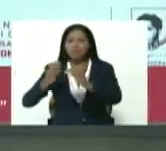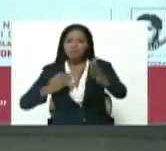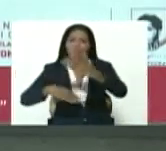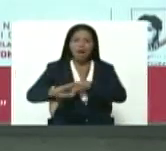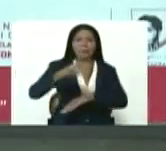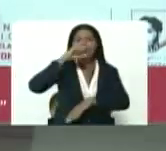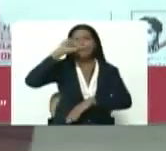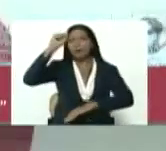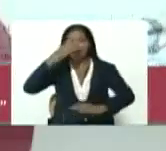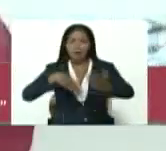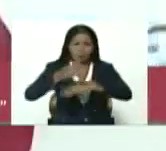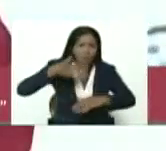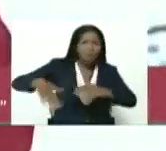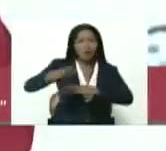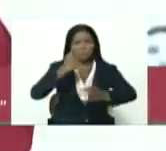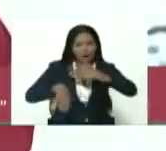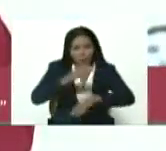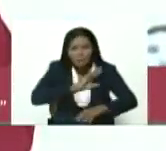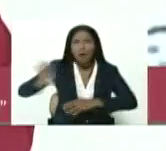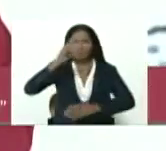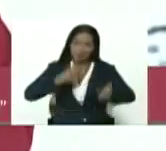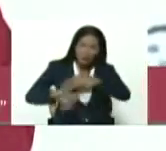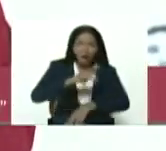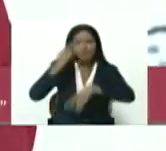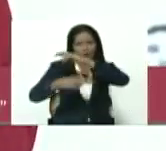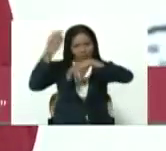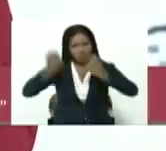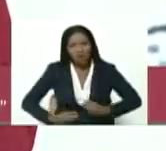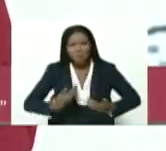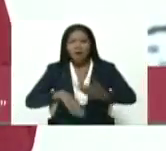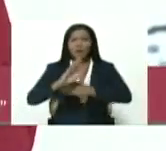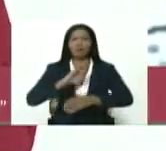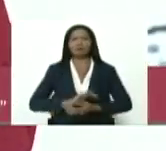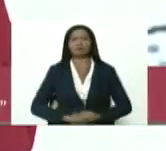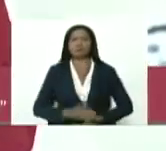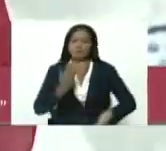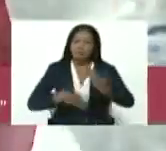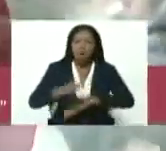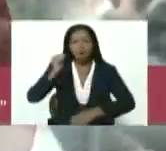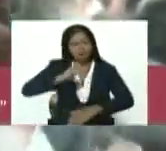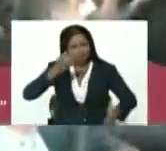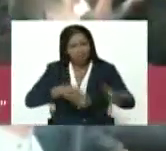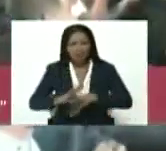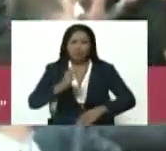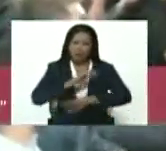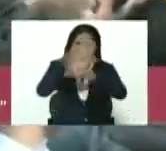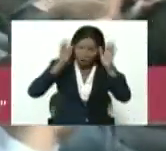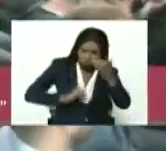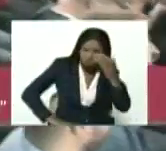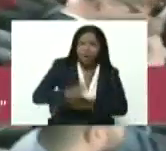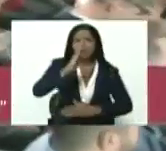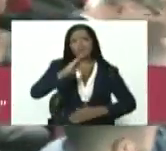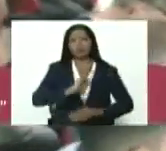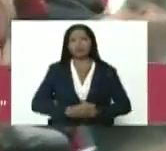Nico! ¡Vamos, pueblo! ¡Vamos, patria! ¡Vamos, revolución! ¡Vamos! ¡Sí, vamos! ¡Claro que vamos!